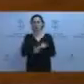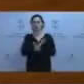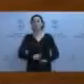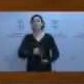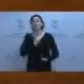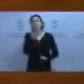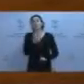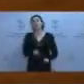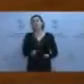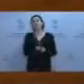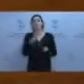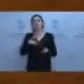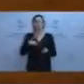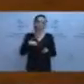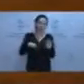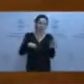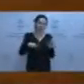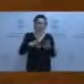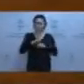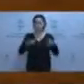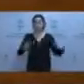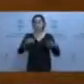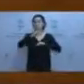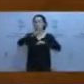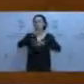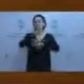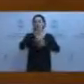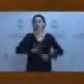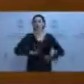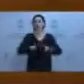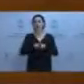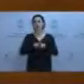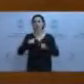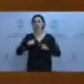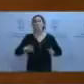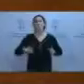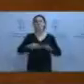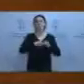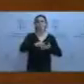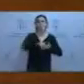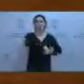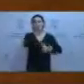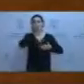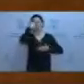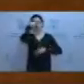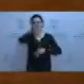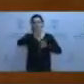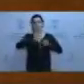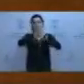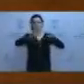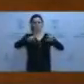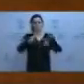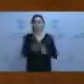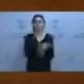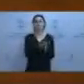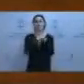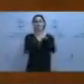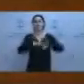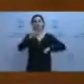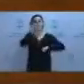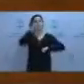igual se apretó, bueno, algo así no, literalmente, igual se apretó demasiado desde algún colectivo empresarial a sabiendas de que lo acordado no era